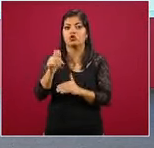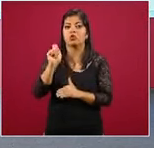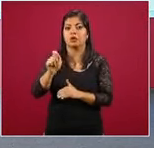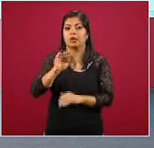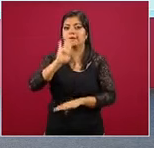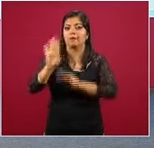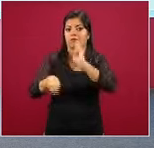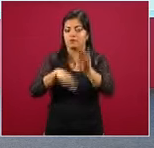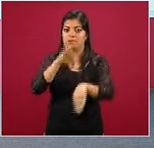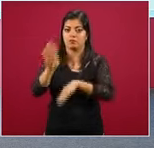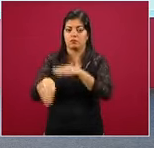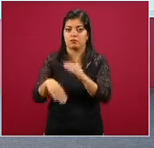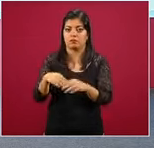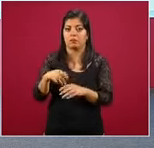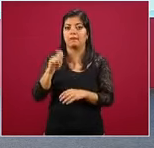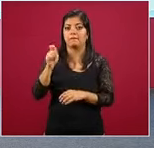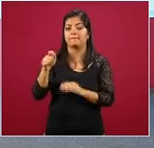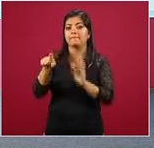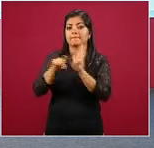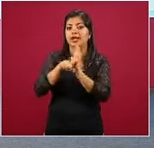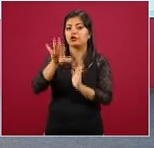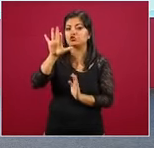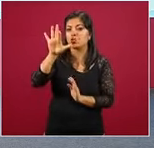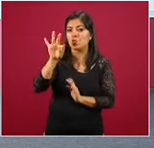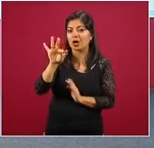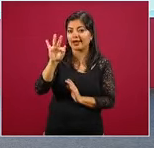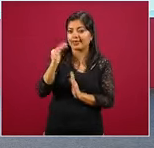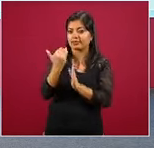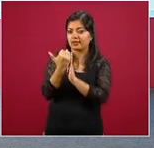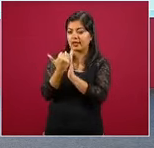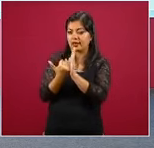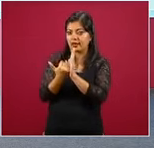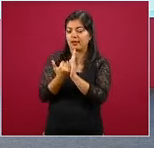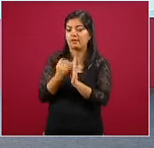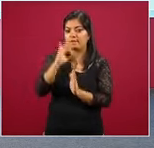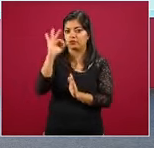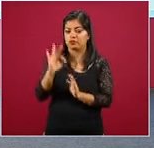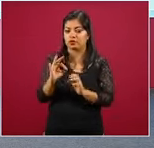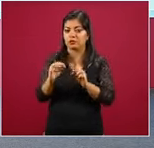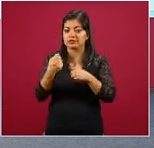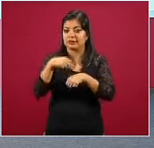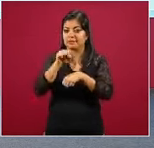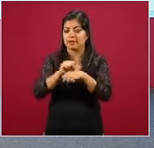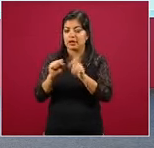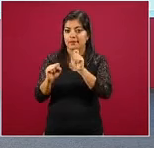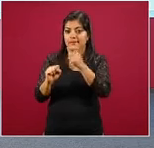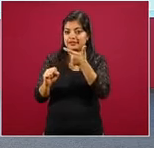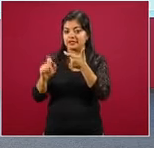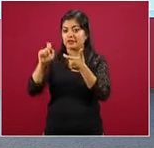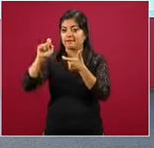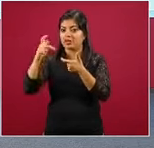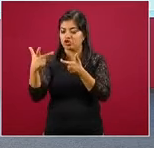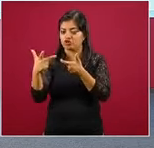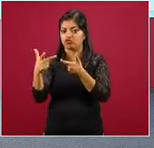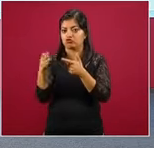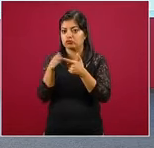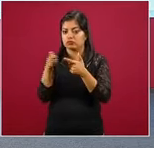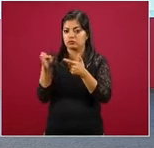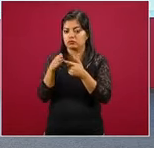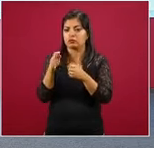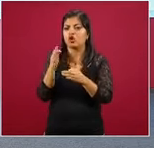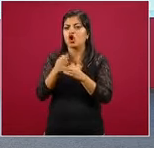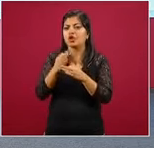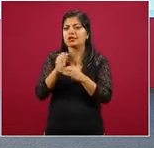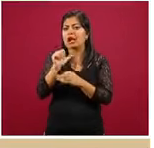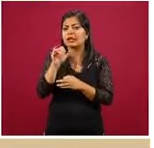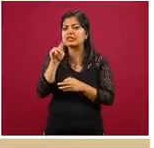defunciones, siendo de menos 40% la comparación entre la 27 y la 28. Sus casos activos estimados,